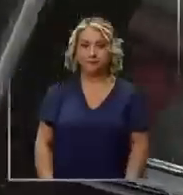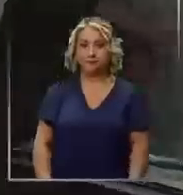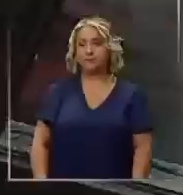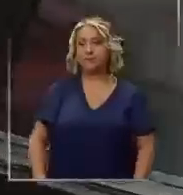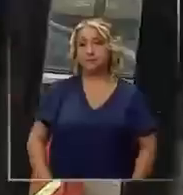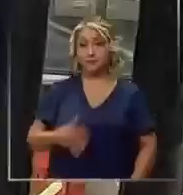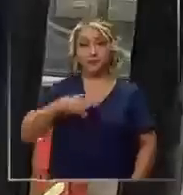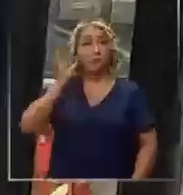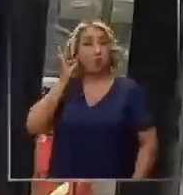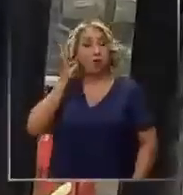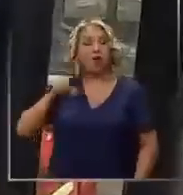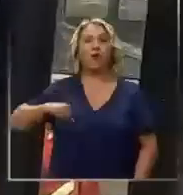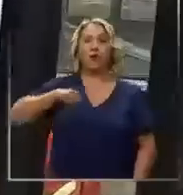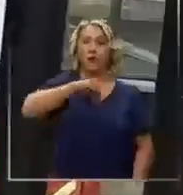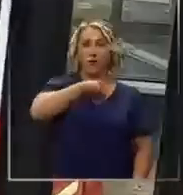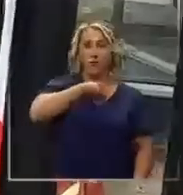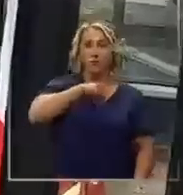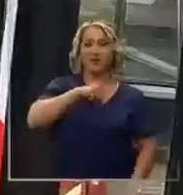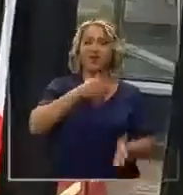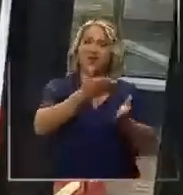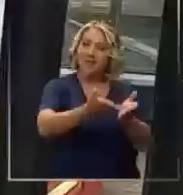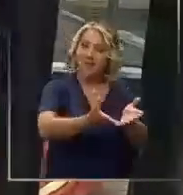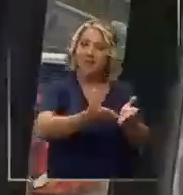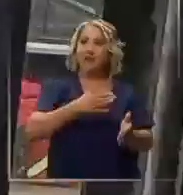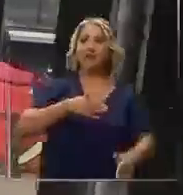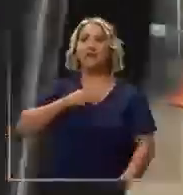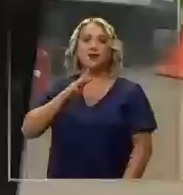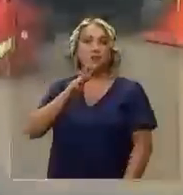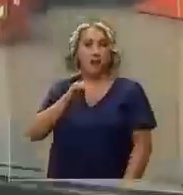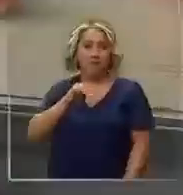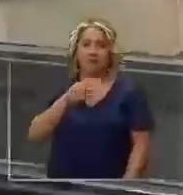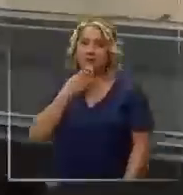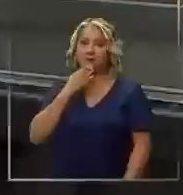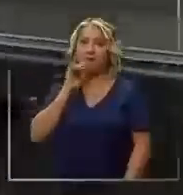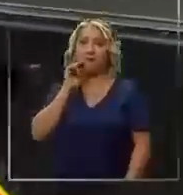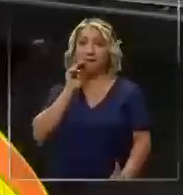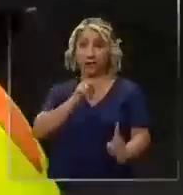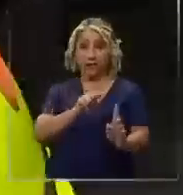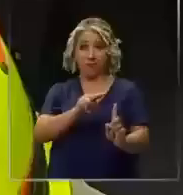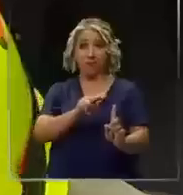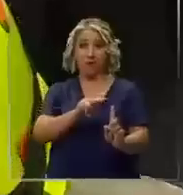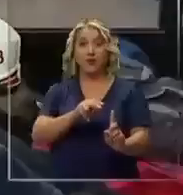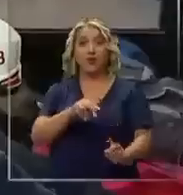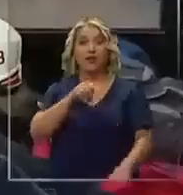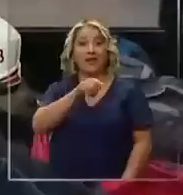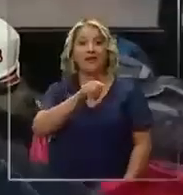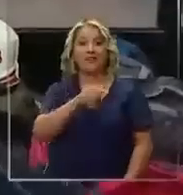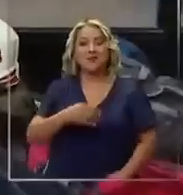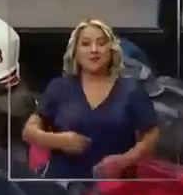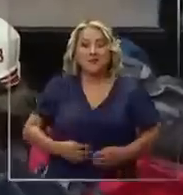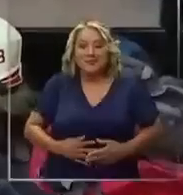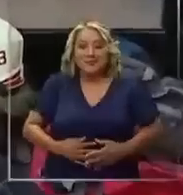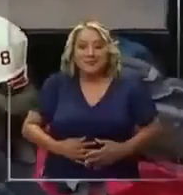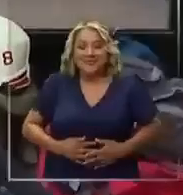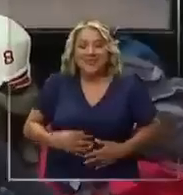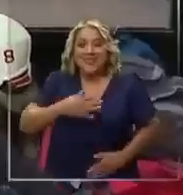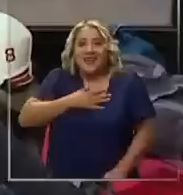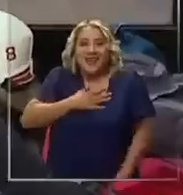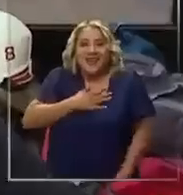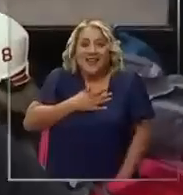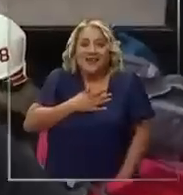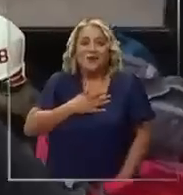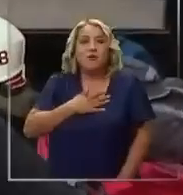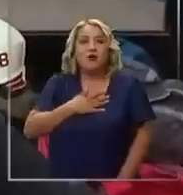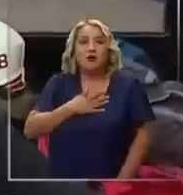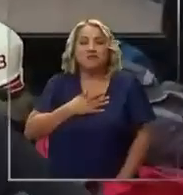Como mujer, orgullosísima de ella. Como mamá, también tenía esa cosita en el corazón de un poquito